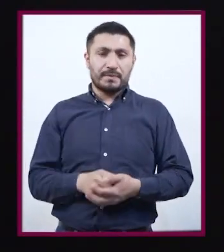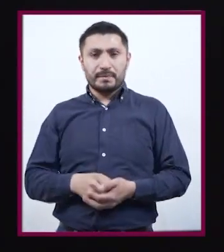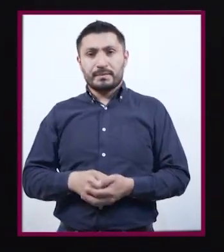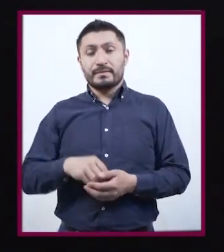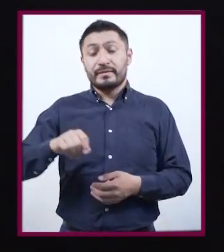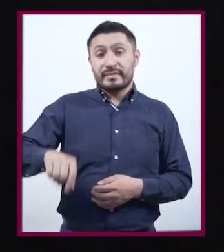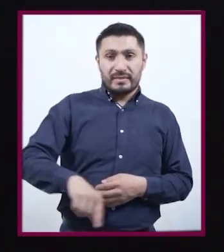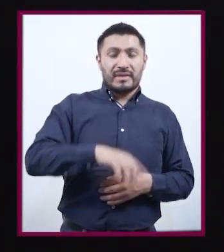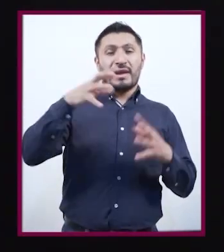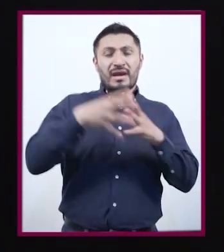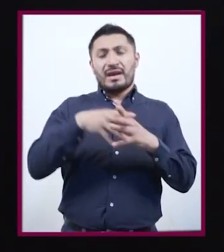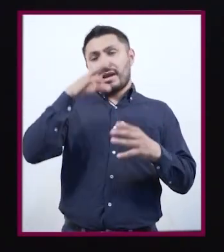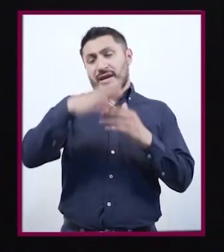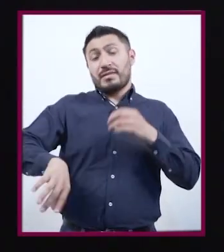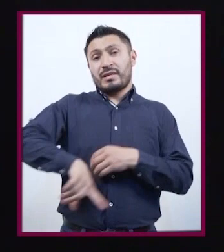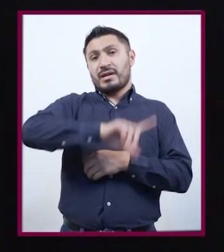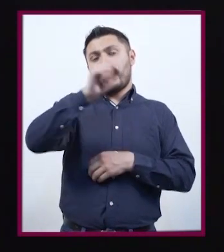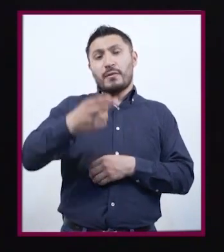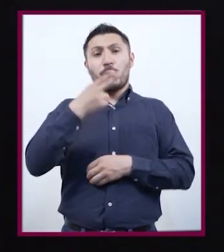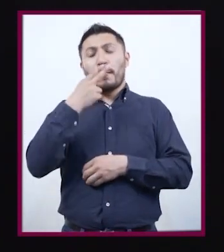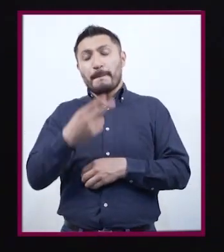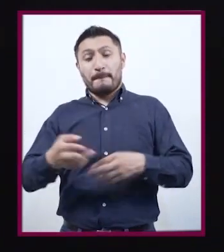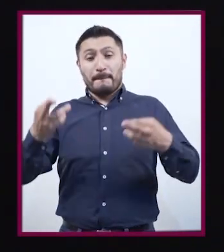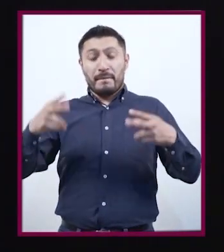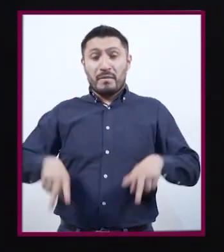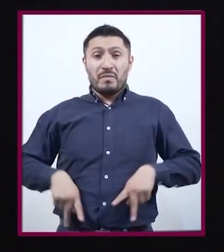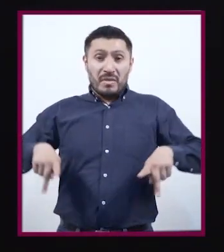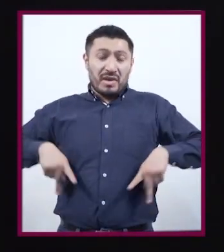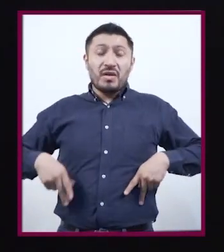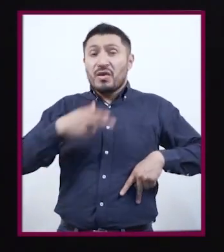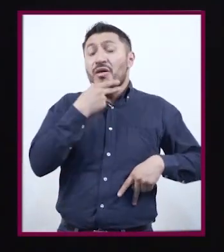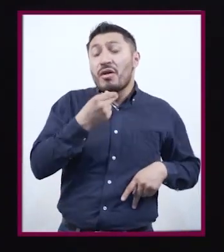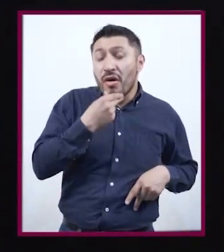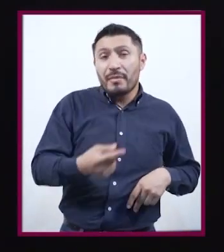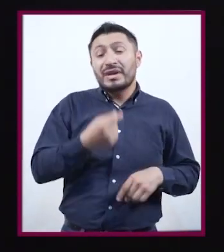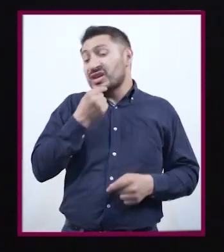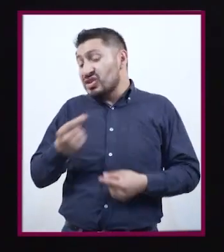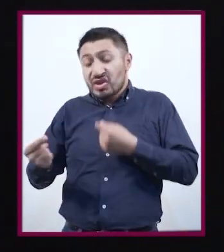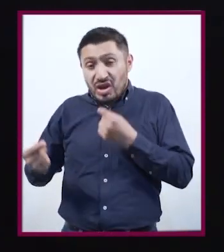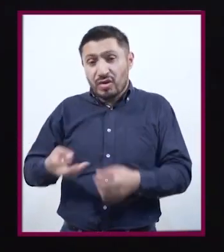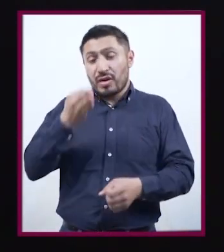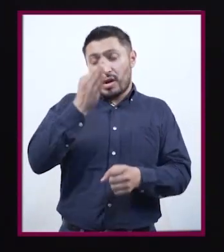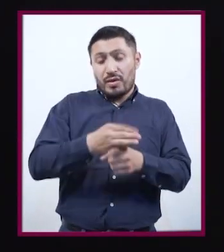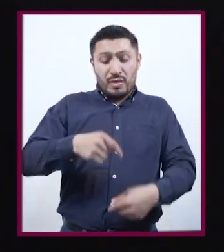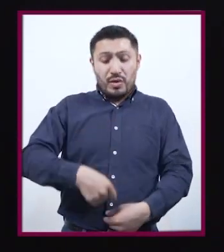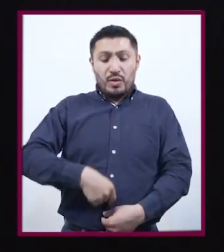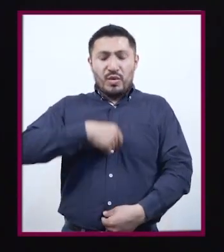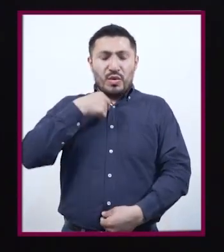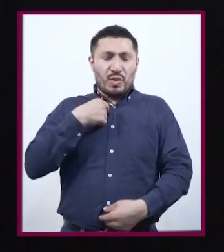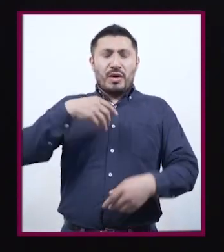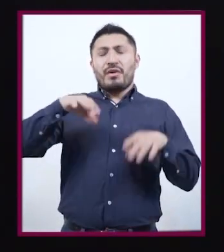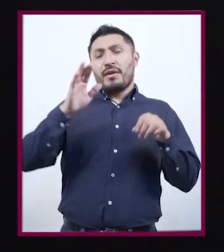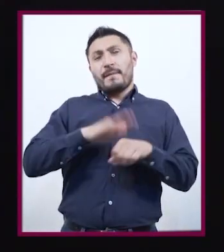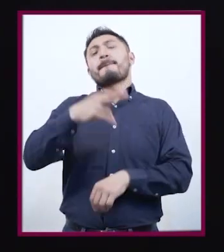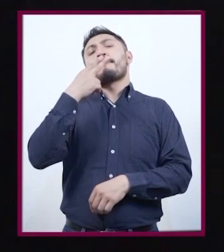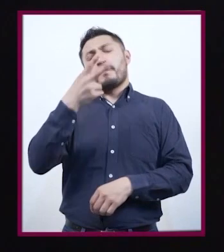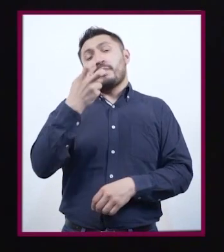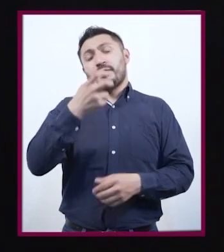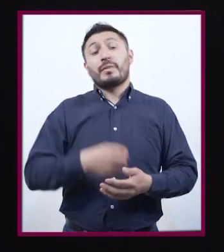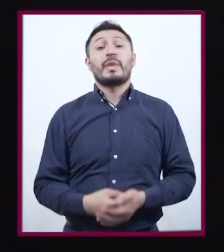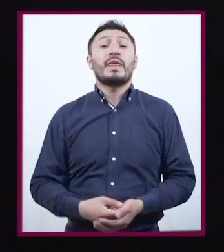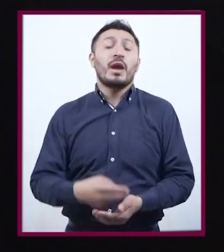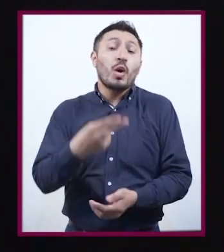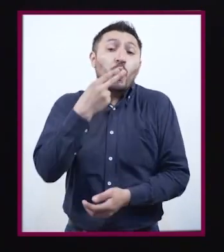la guerra a la ropa de los niños y a los pantalones para hombres. En el presente, el zipper es un invento que más usamos en nuestras